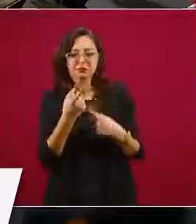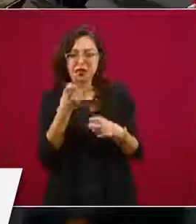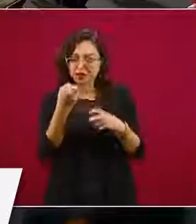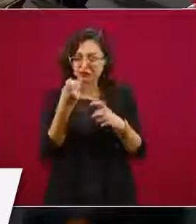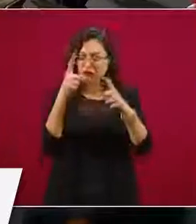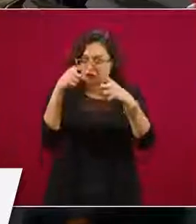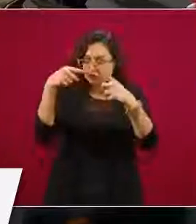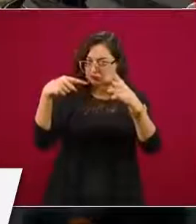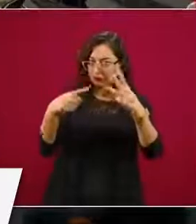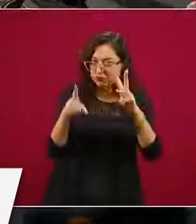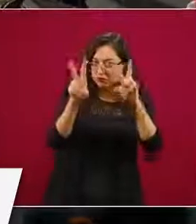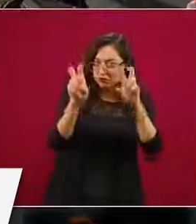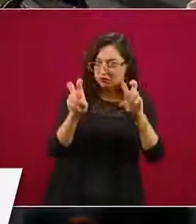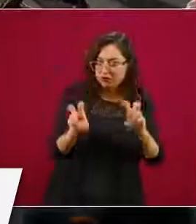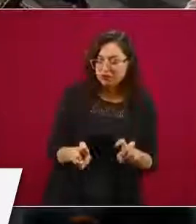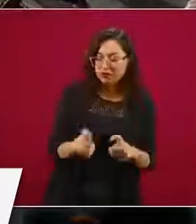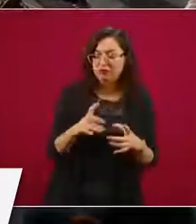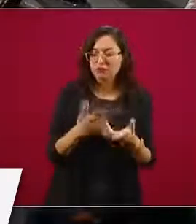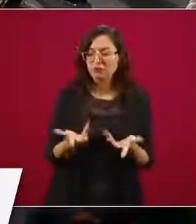Bueno,